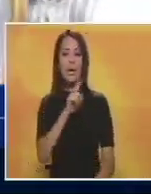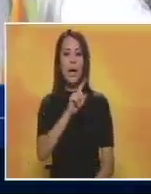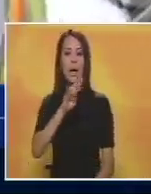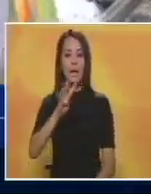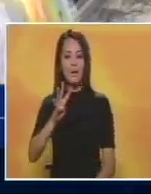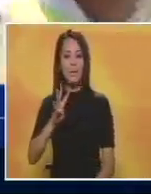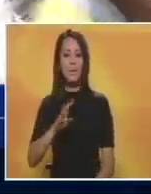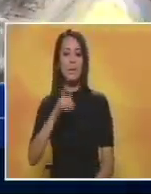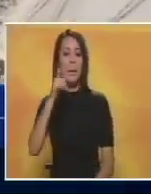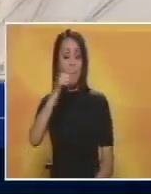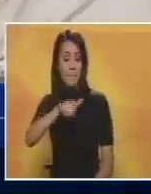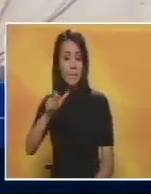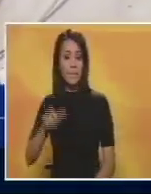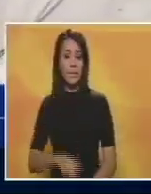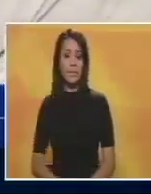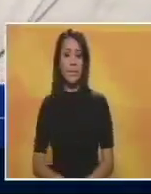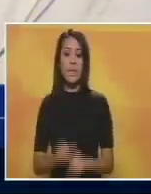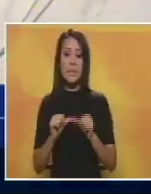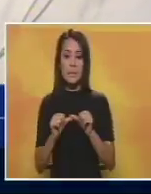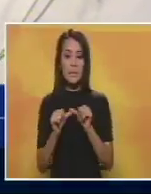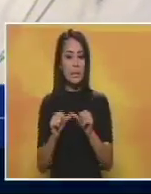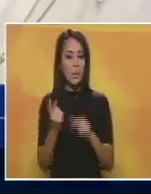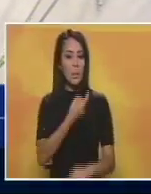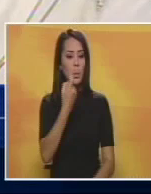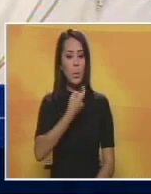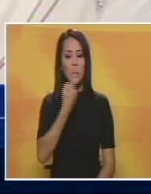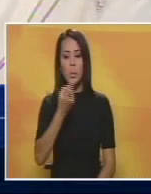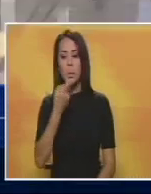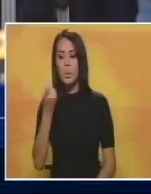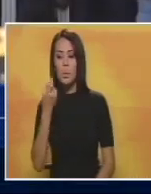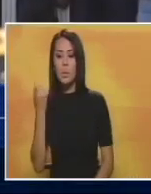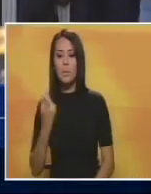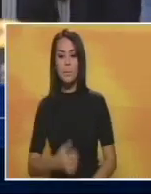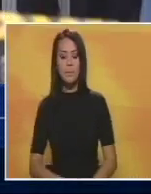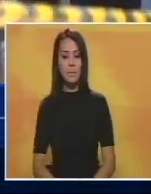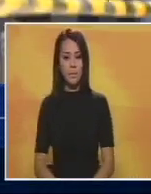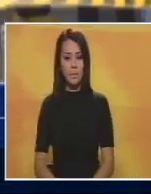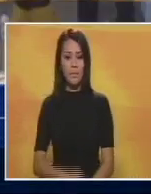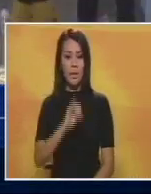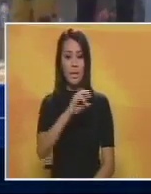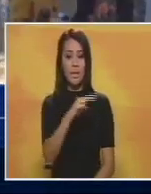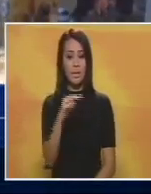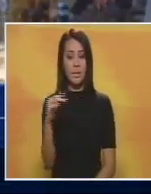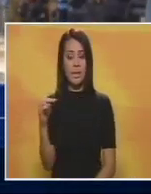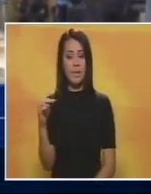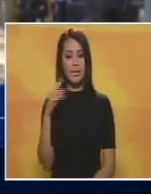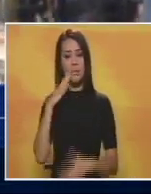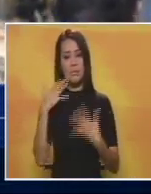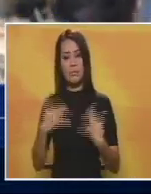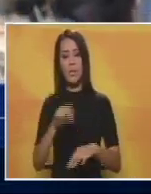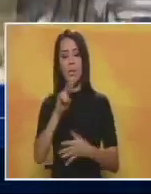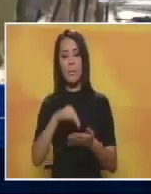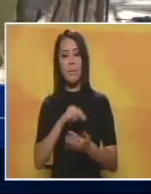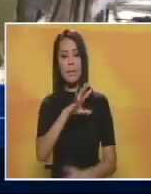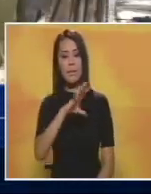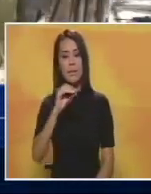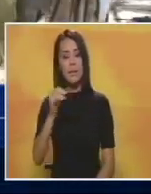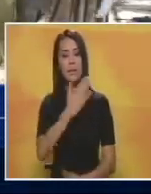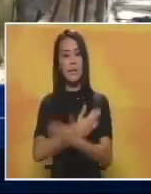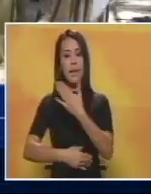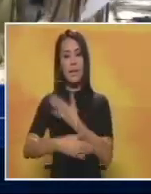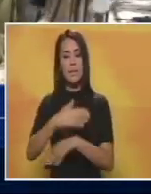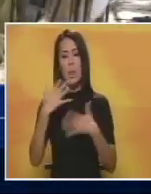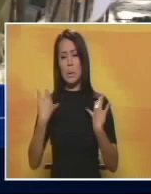14 pobladores. Mientras continúan las tareas de búsqueda, la tragedia en Indonesia ha dejado 2.500 heridos